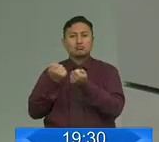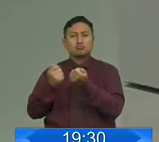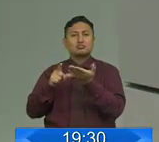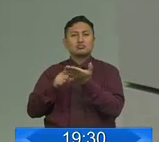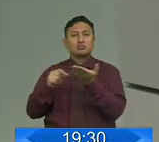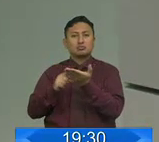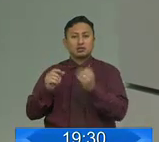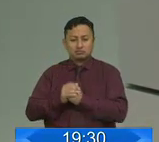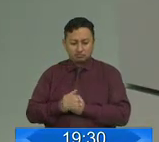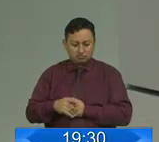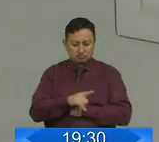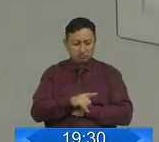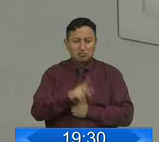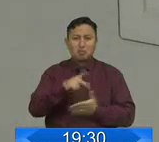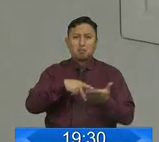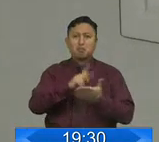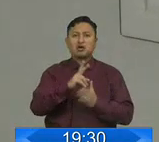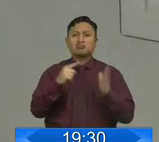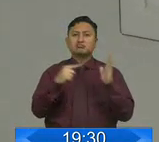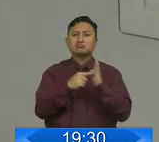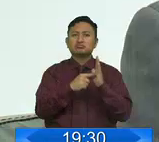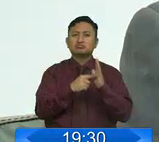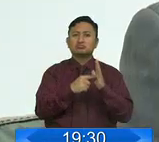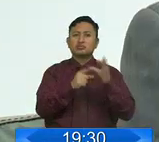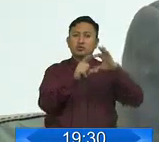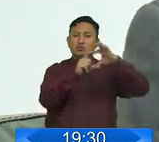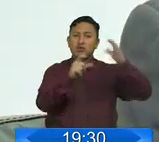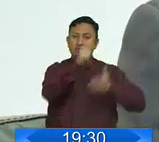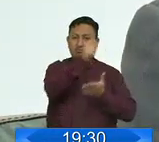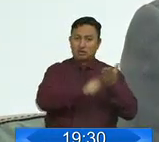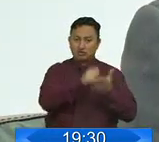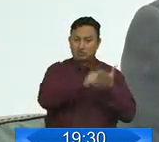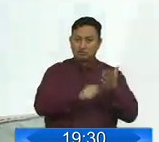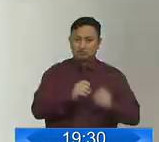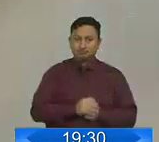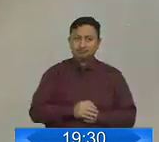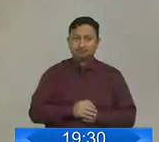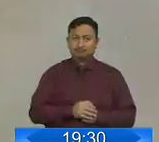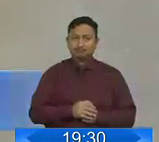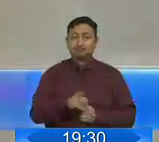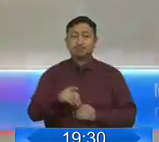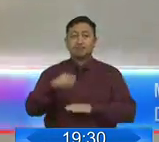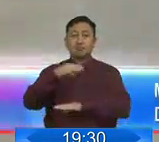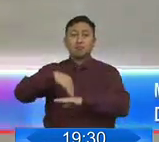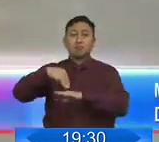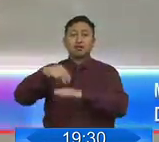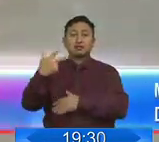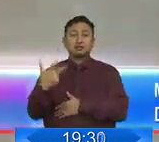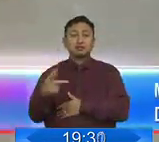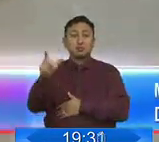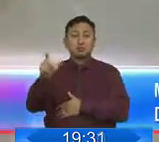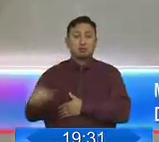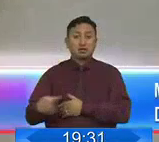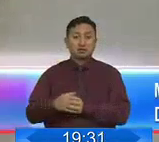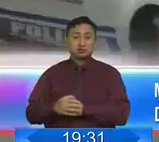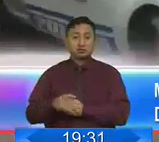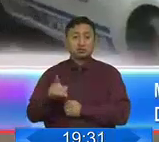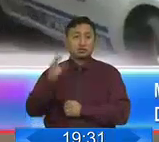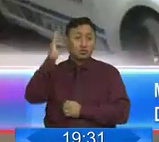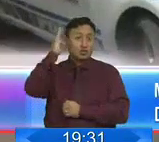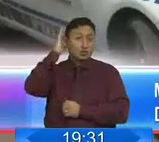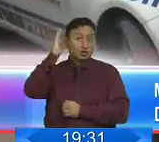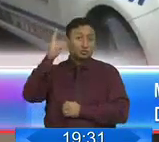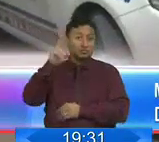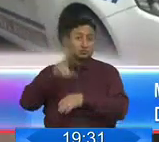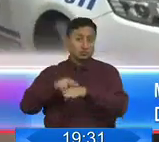Financiera sobre cobros de intereses en las tarjetas de crédito. Además, en Manta, 3 delincuentes tomaron de rehenes a una mujer, sus